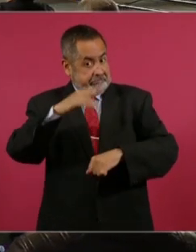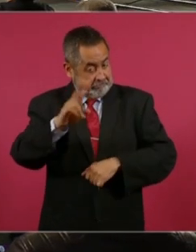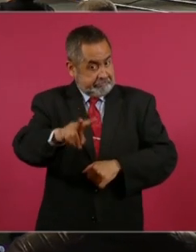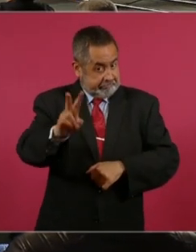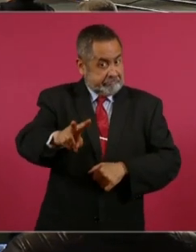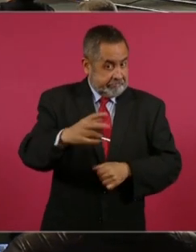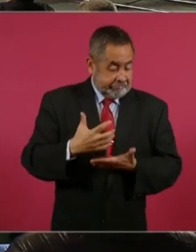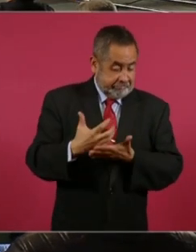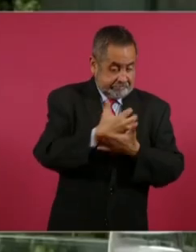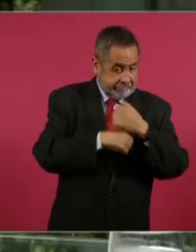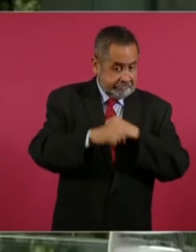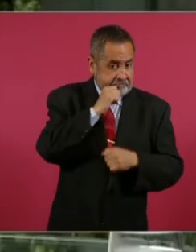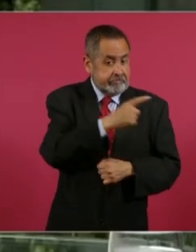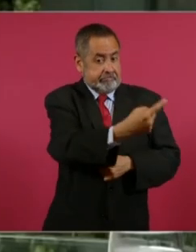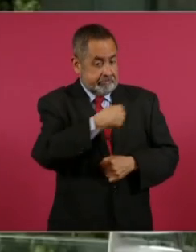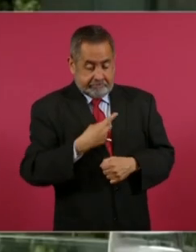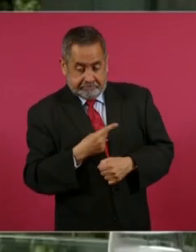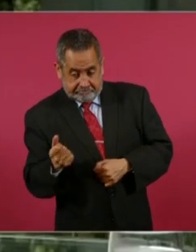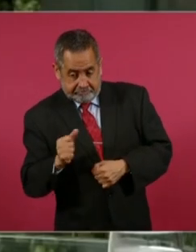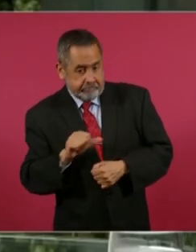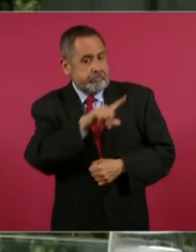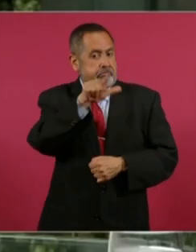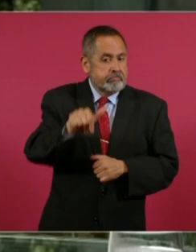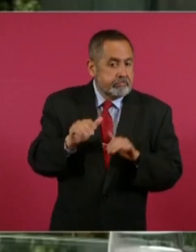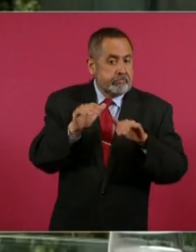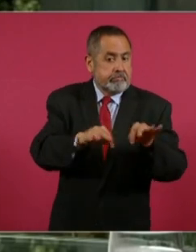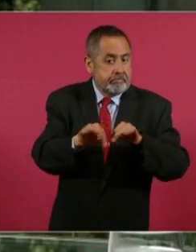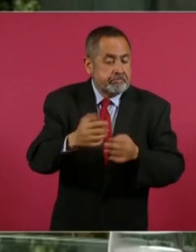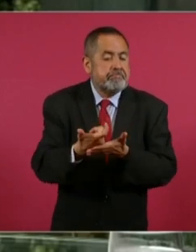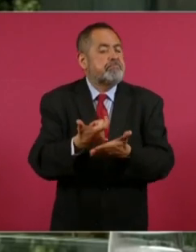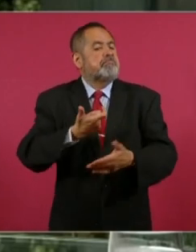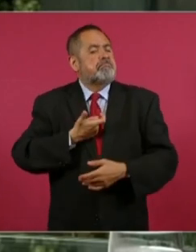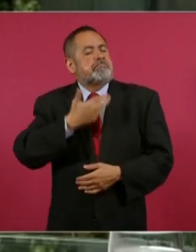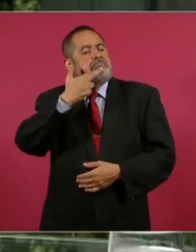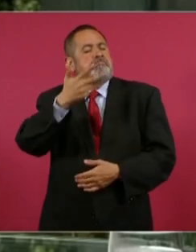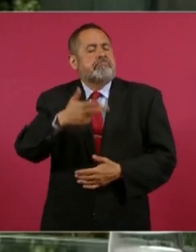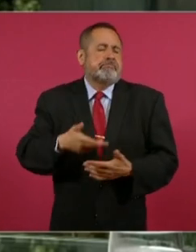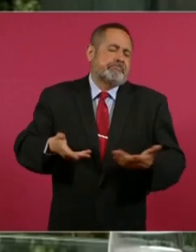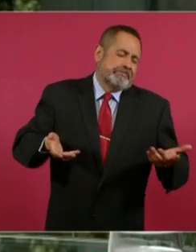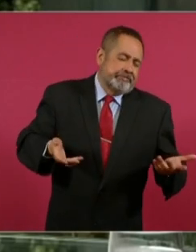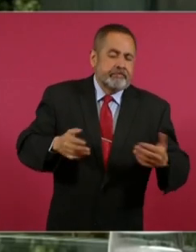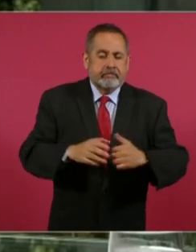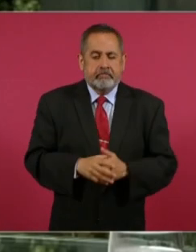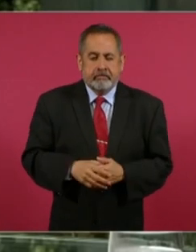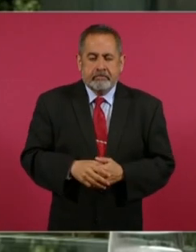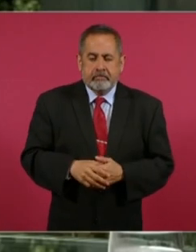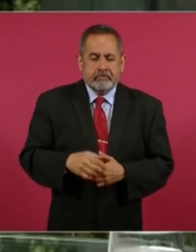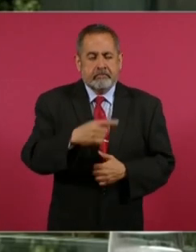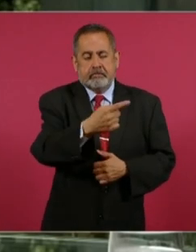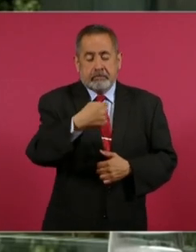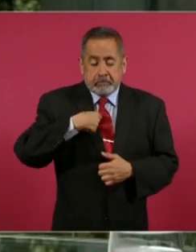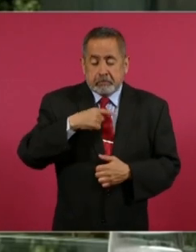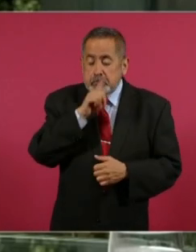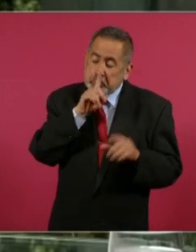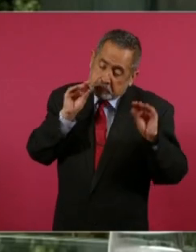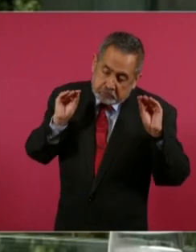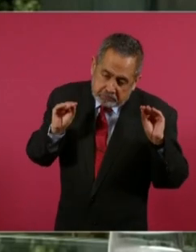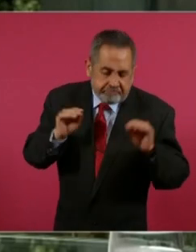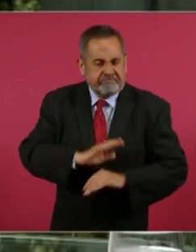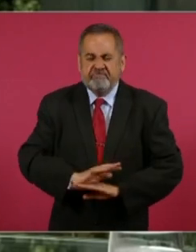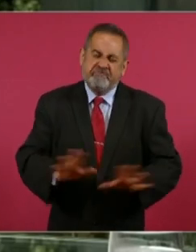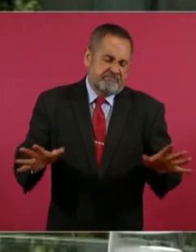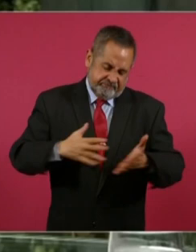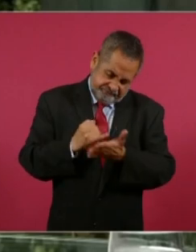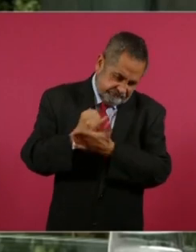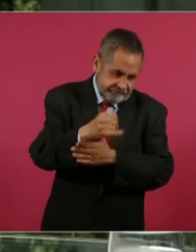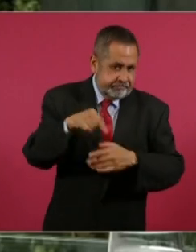juro, me ha ido muy bien cada vez que me corren. Entonces, pues, obviamente no me van a callar la boca. No, no.